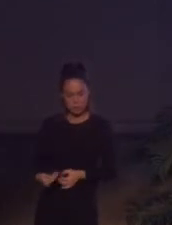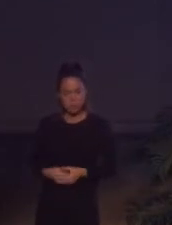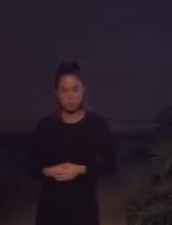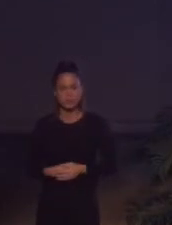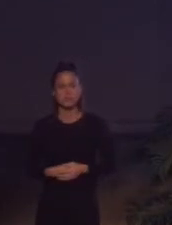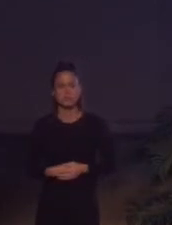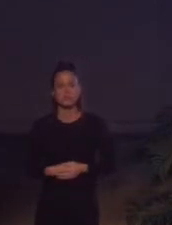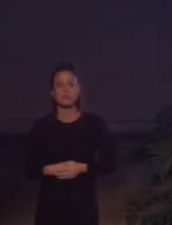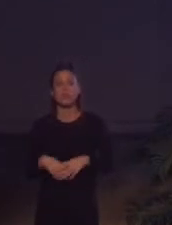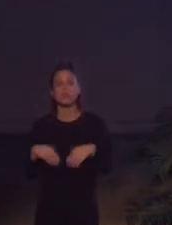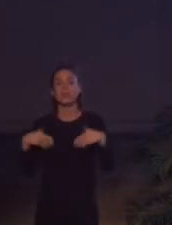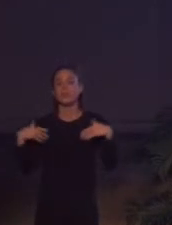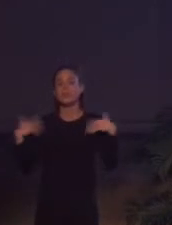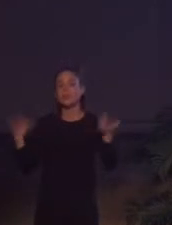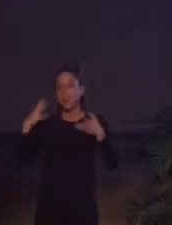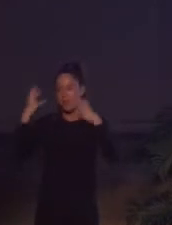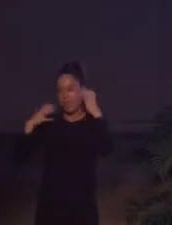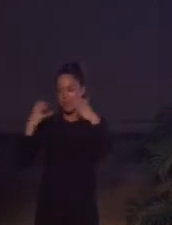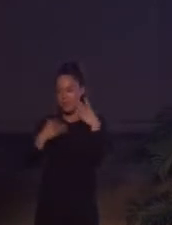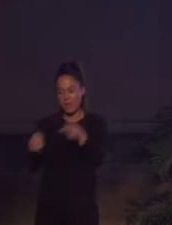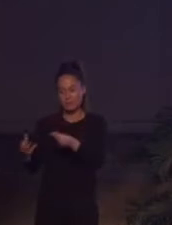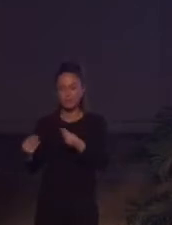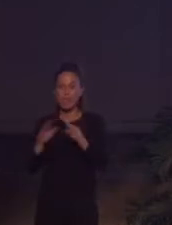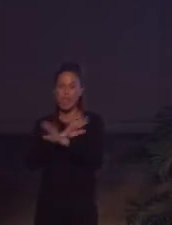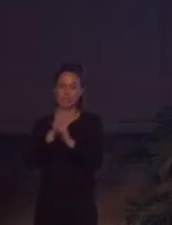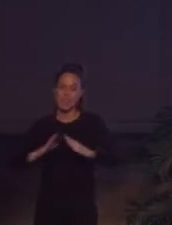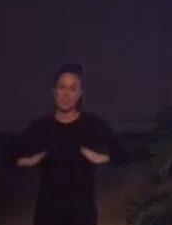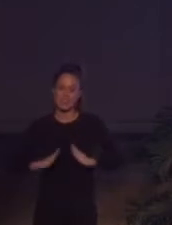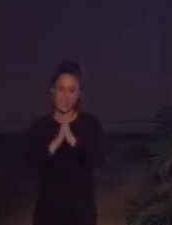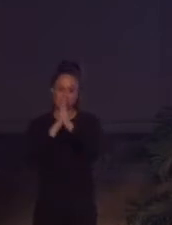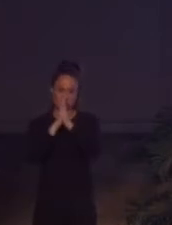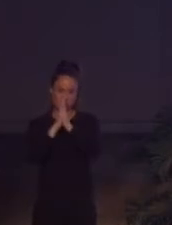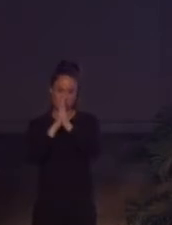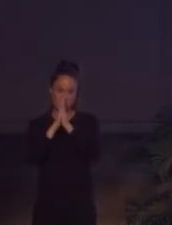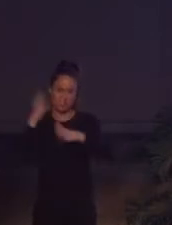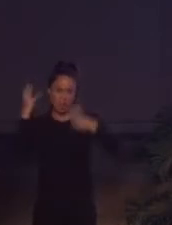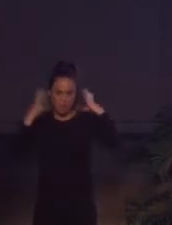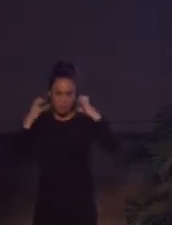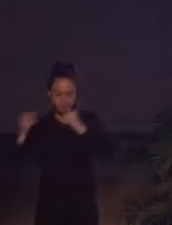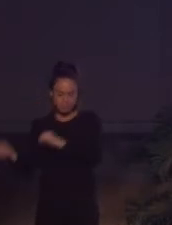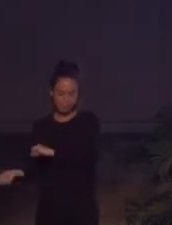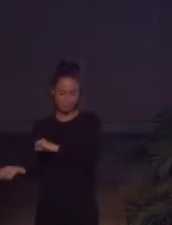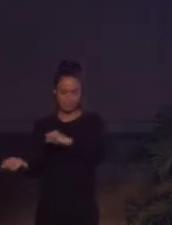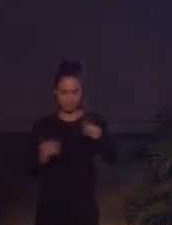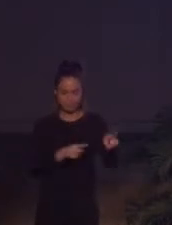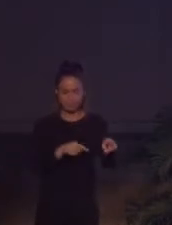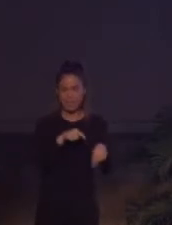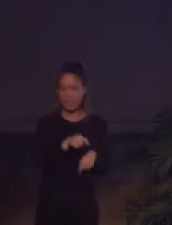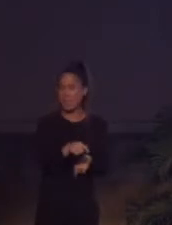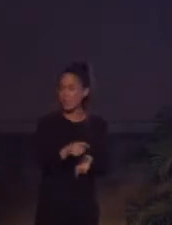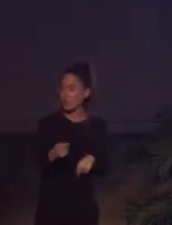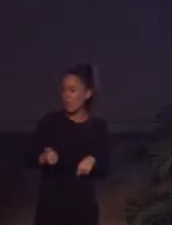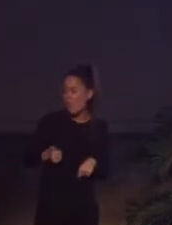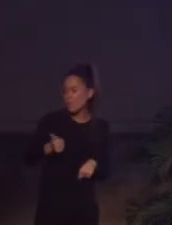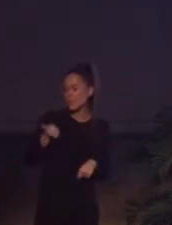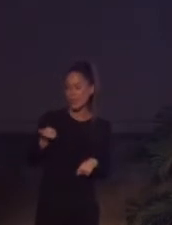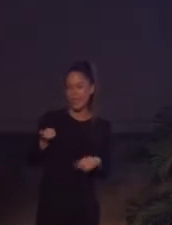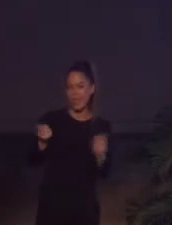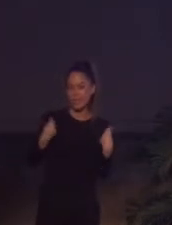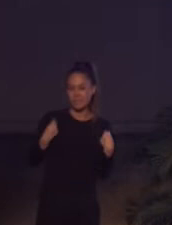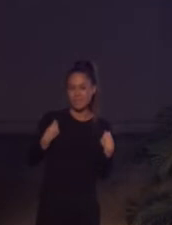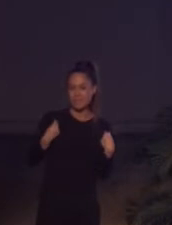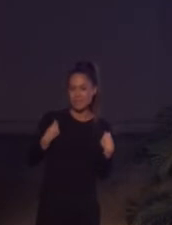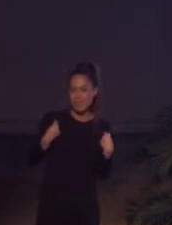Entonces, estos animales, muchos acaban ahí, en estos santuarios, donde se les da una vida digna